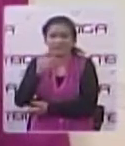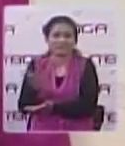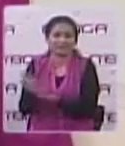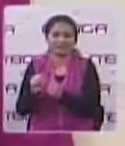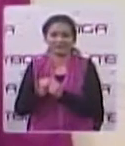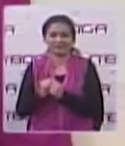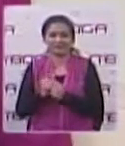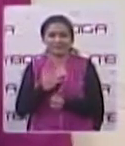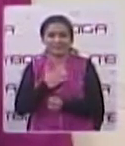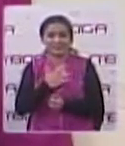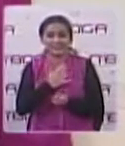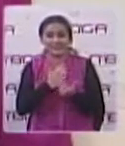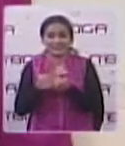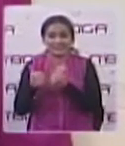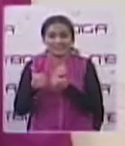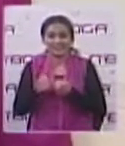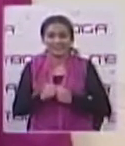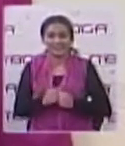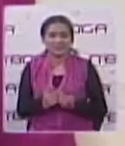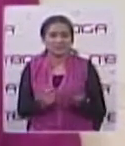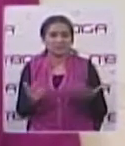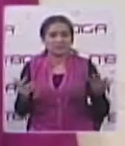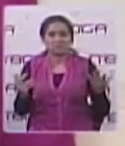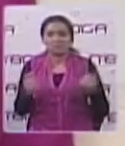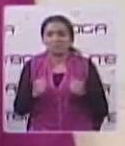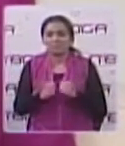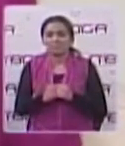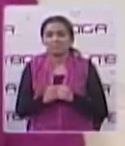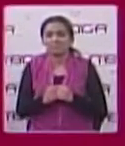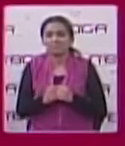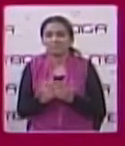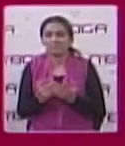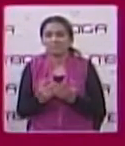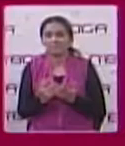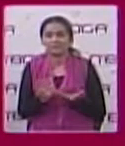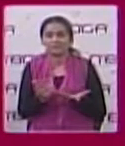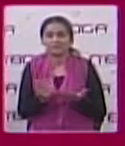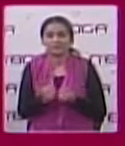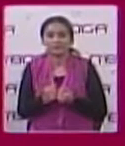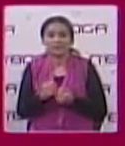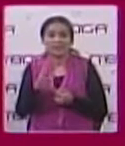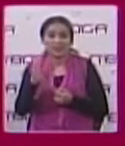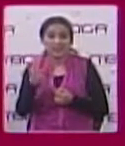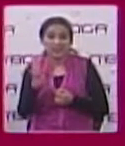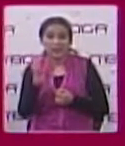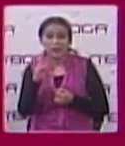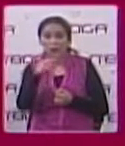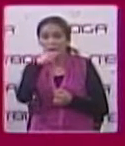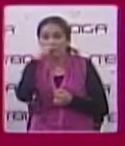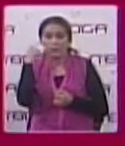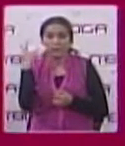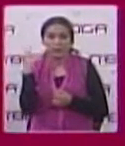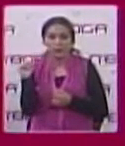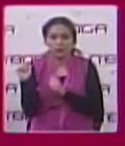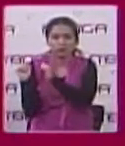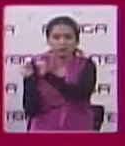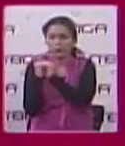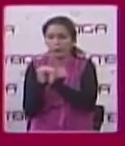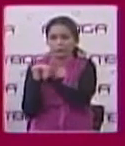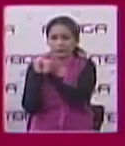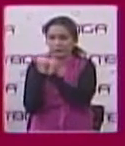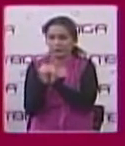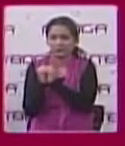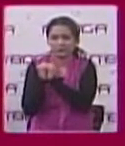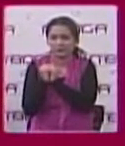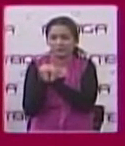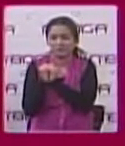recompensa. El ser la pareja de tu esposo, con quien compartes, con quien eres tu compañera.